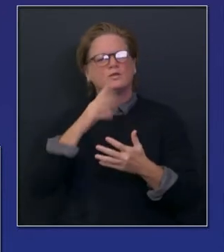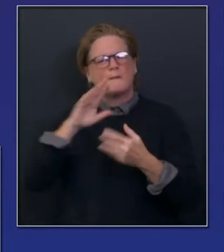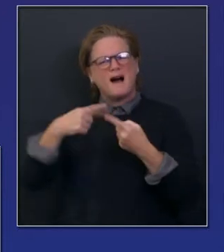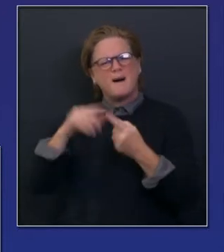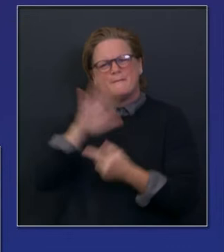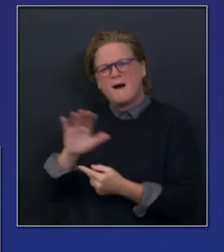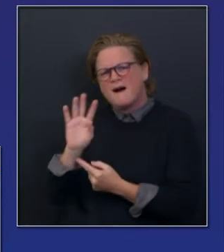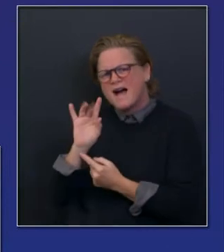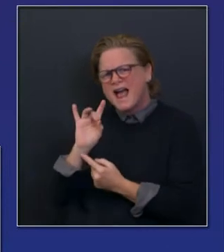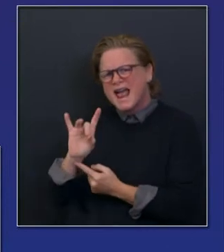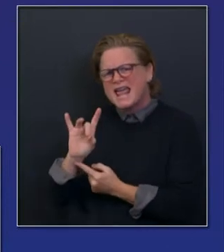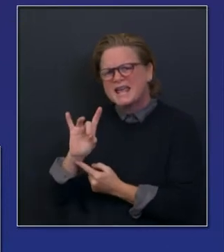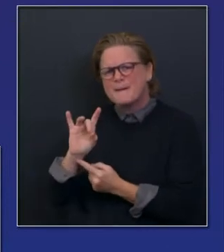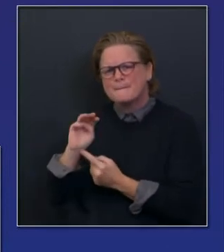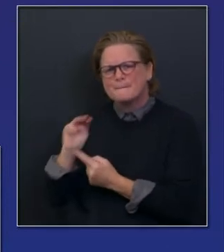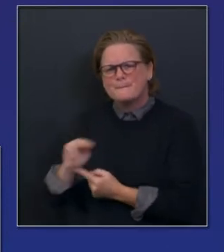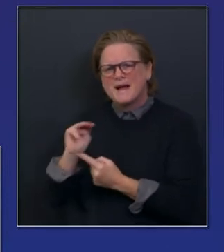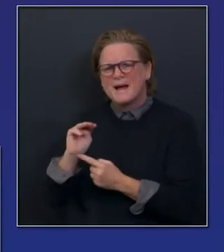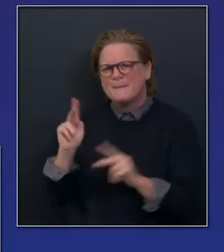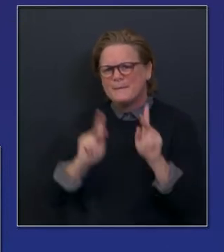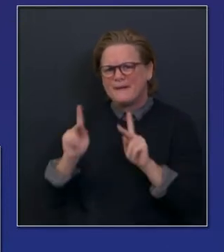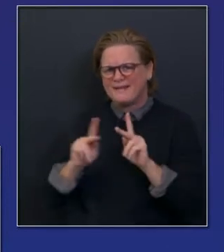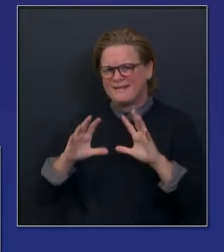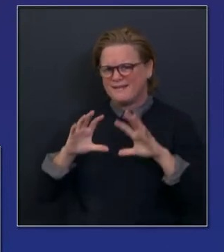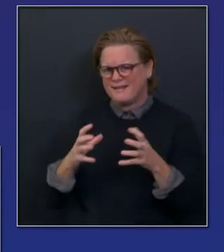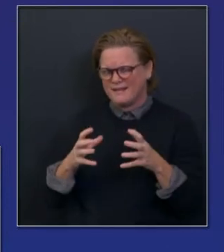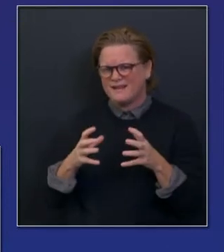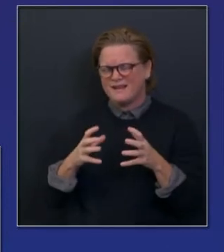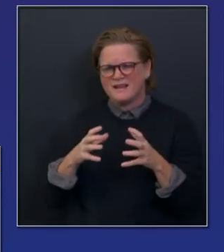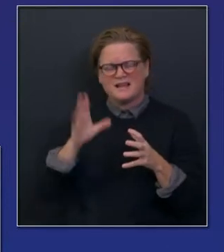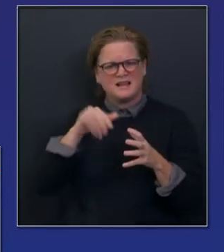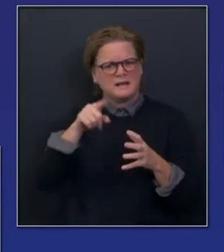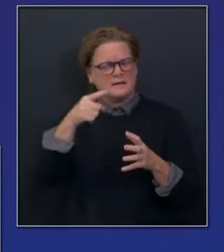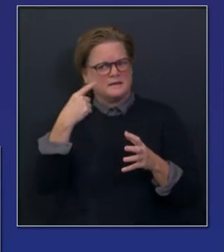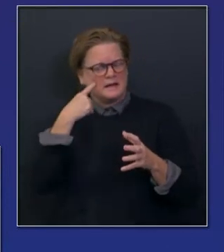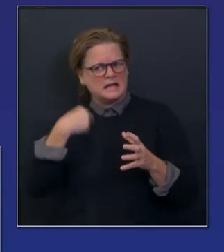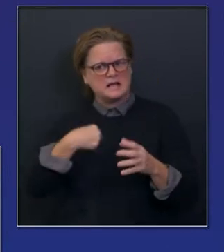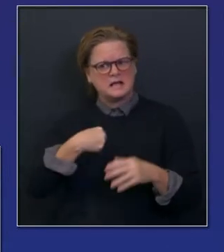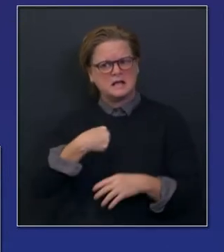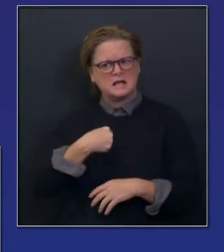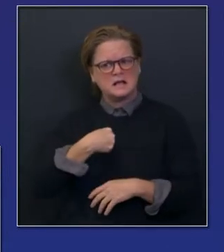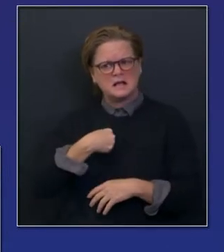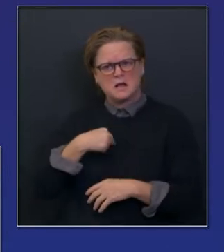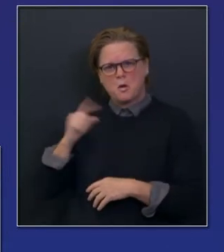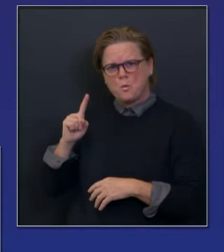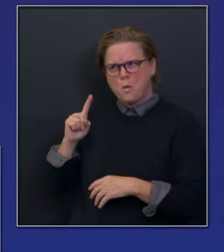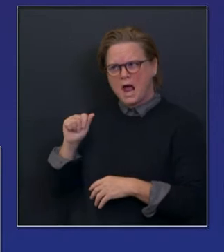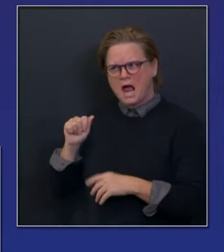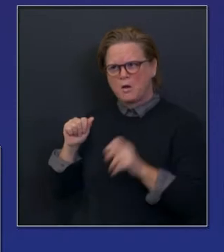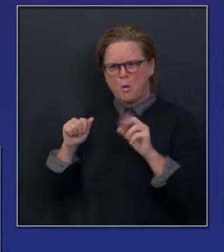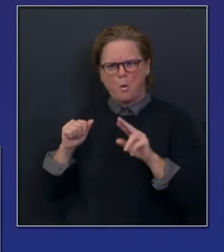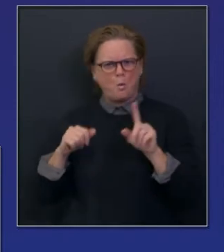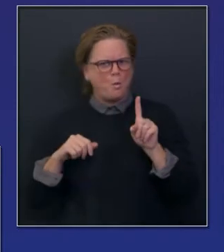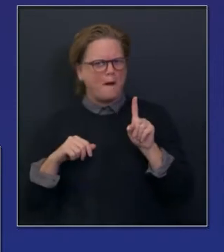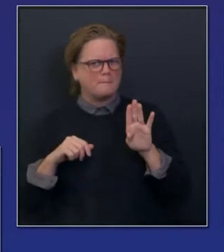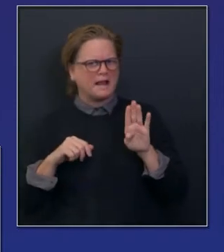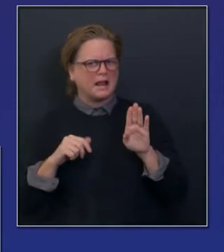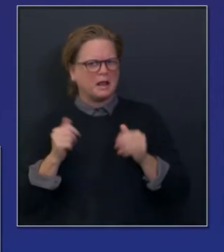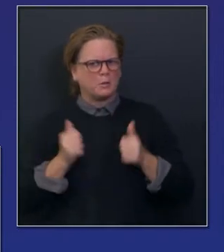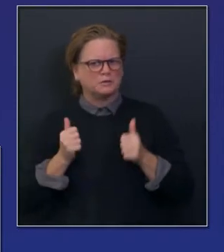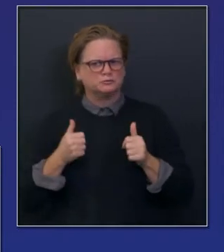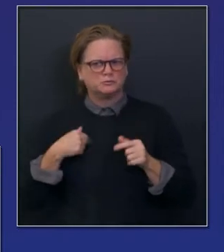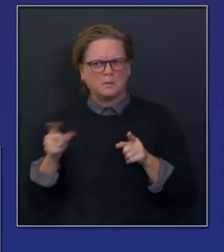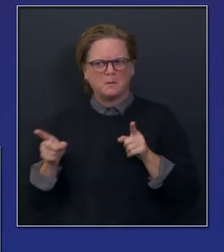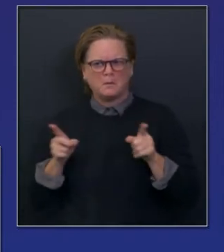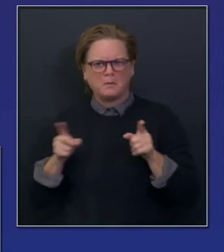personas. Muchos de ustedes se preguntan si estoy incluido en fase 1B. Fase 1B